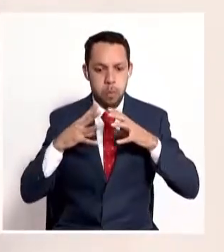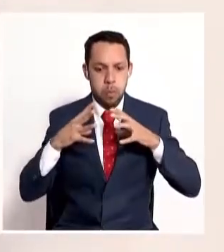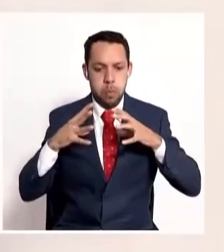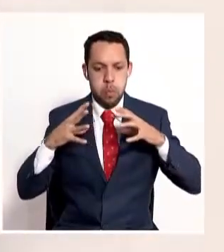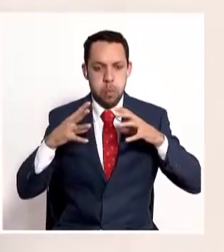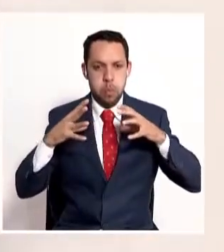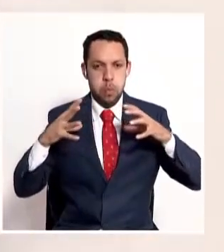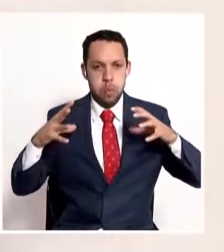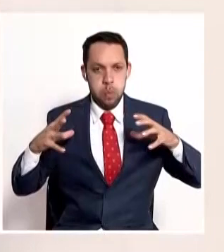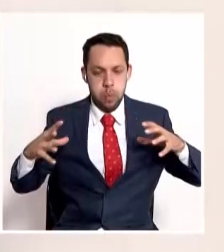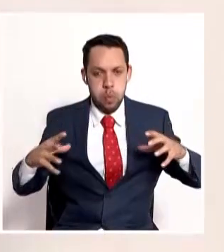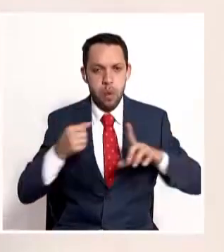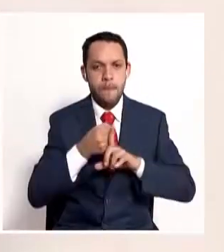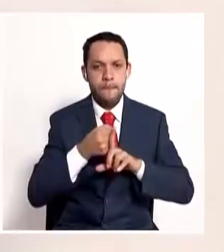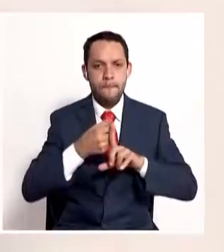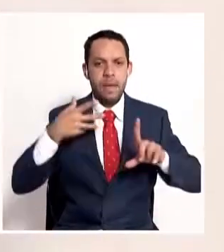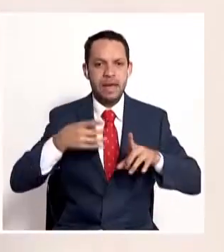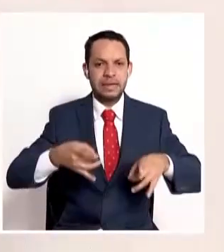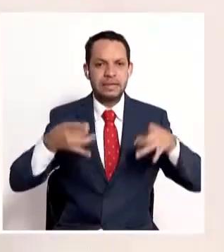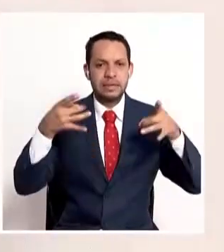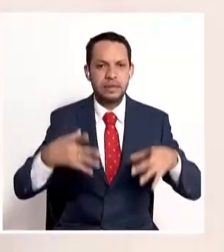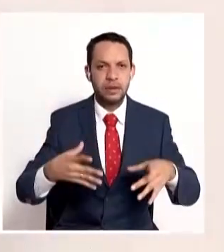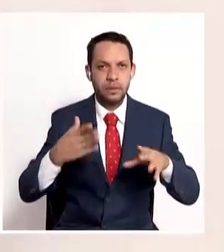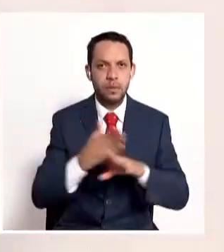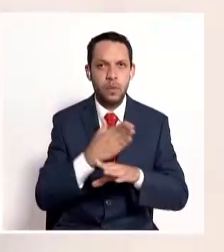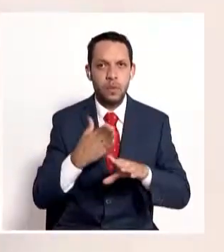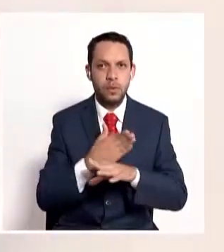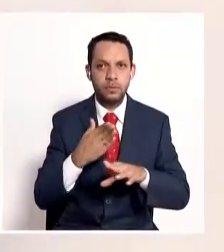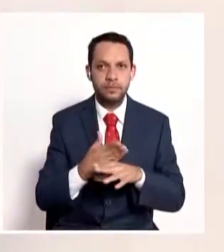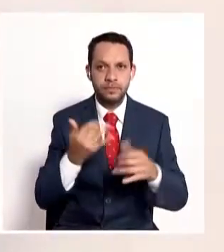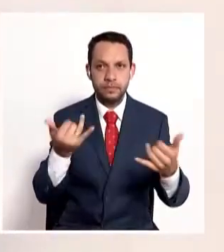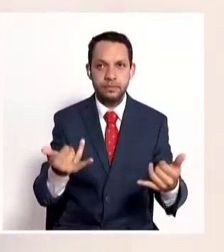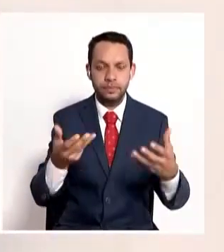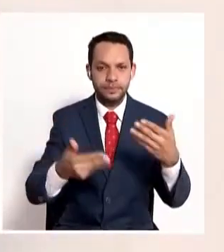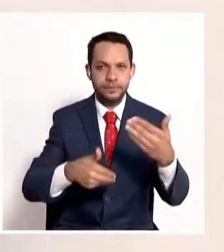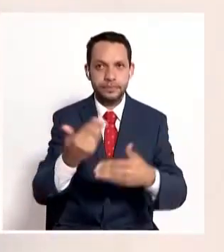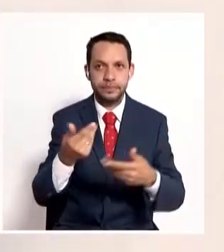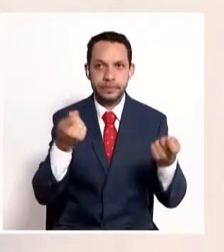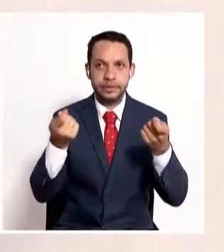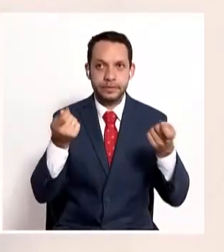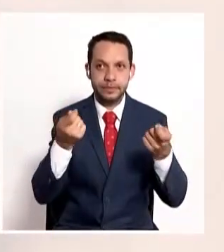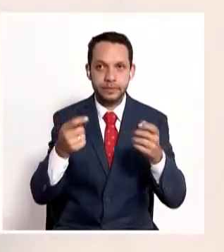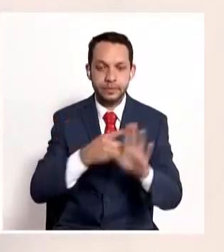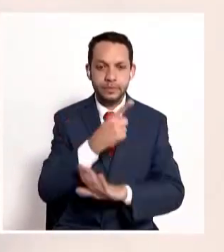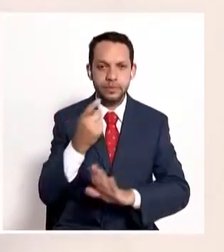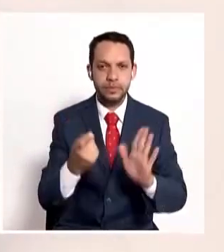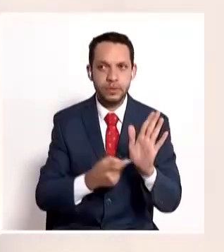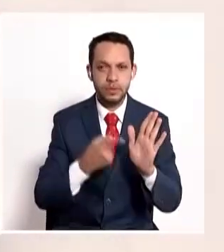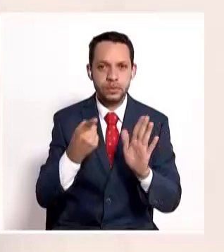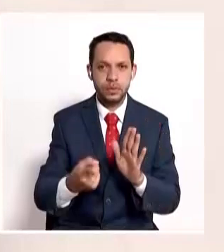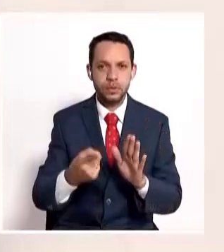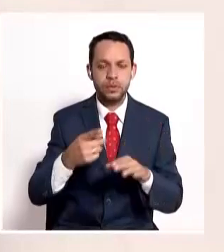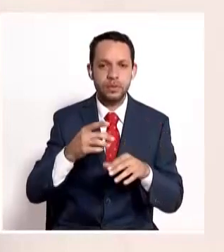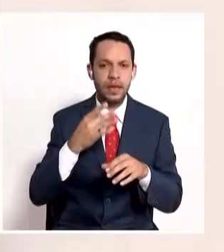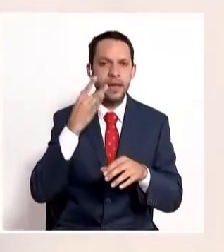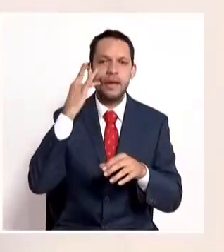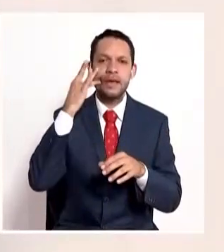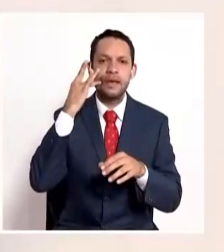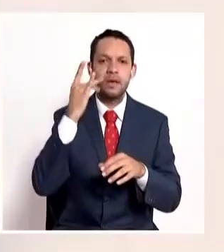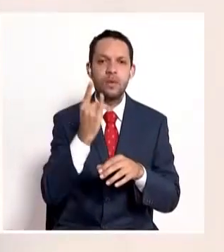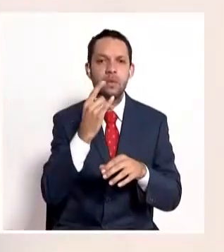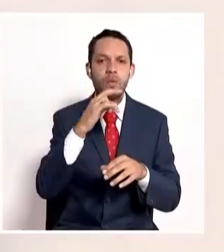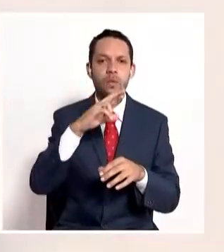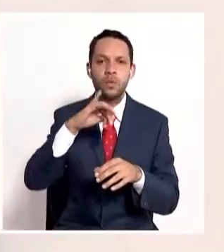procesos inflamatorios pero de qué vamos a partir lo que tenemos que tener en cuenta en el manejo del ácido úrico y es básicamente la